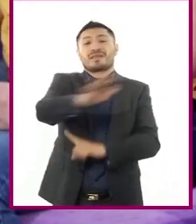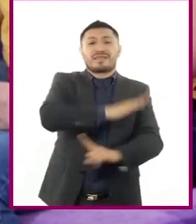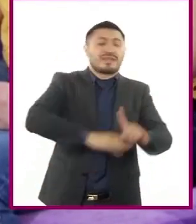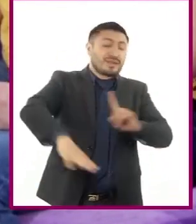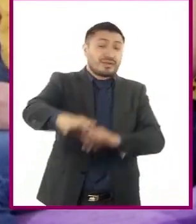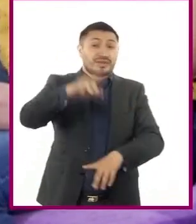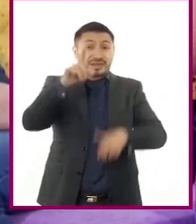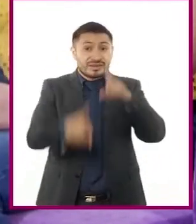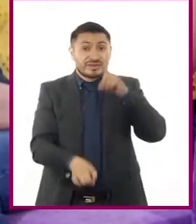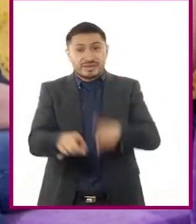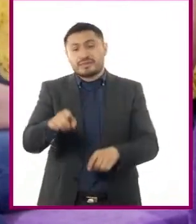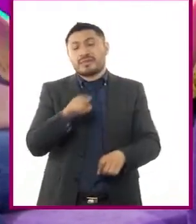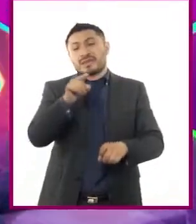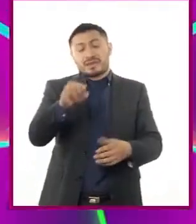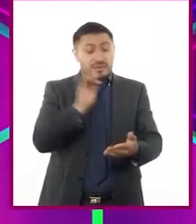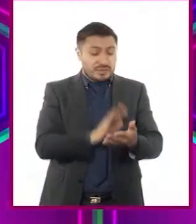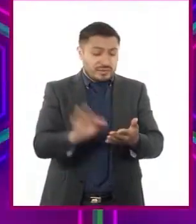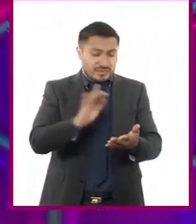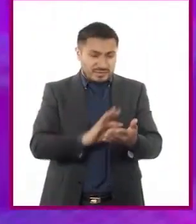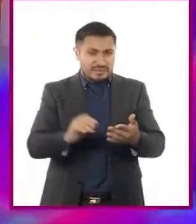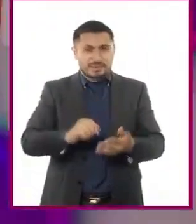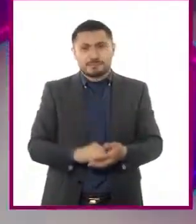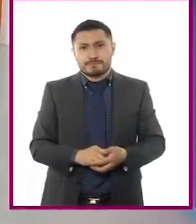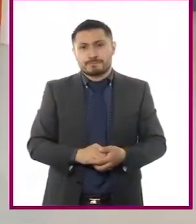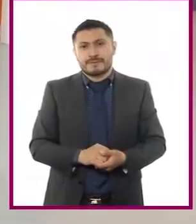como con un ligero aumento de luz.